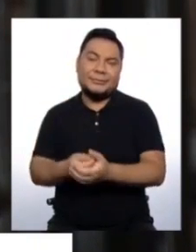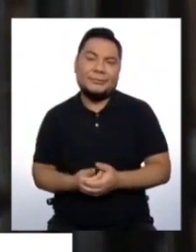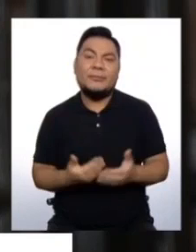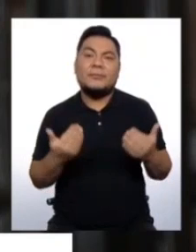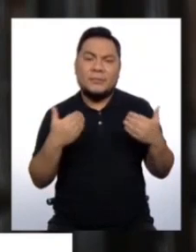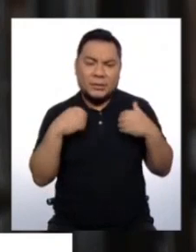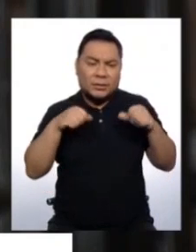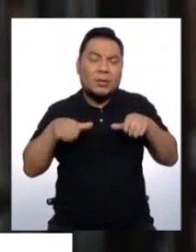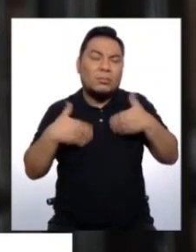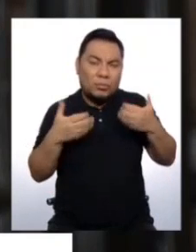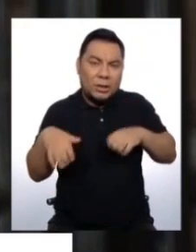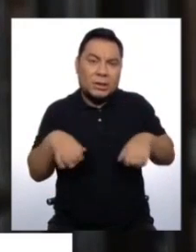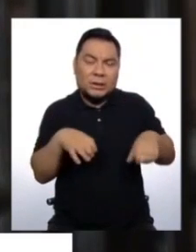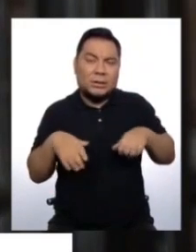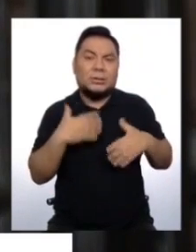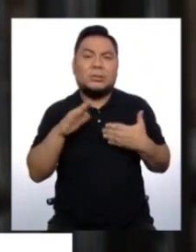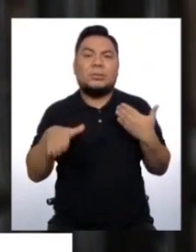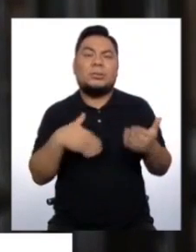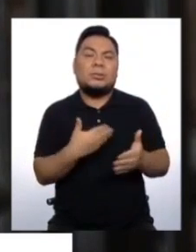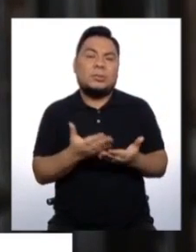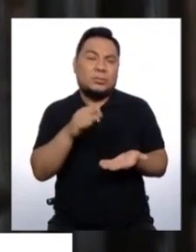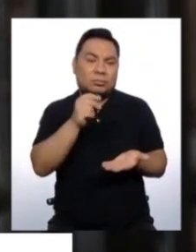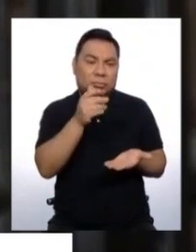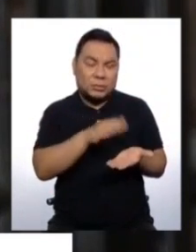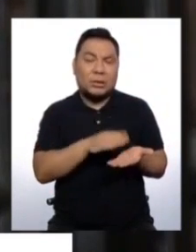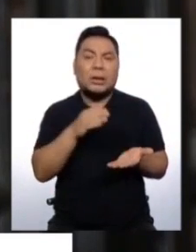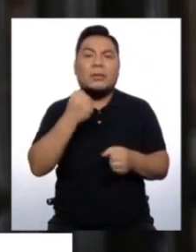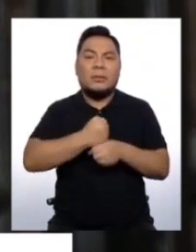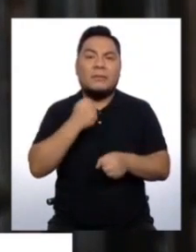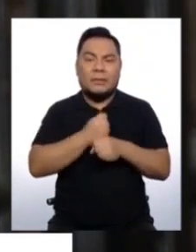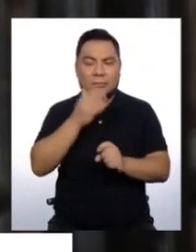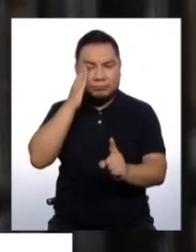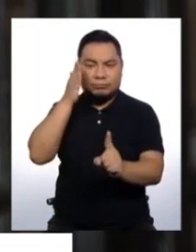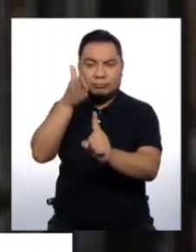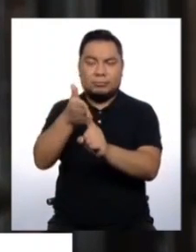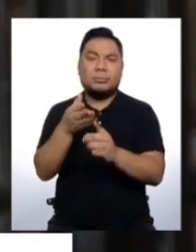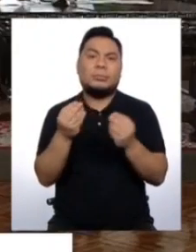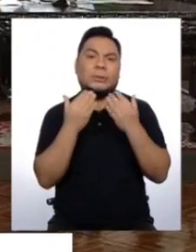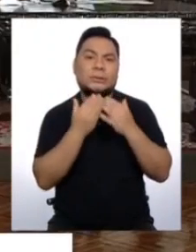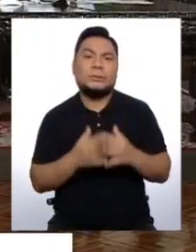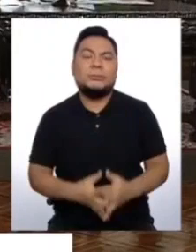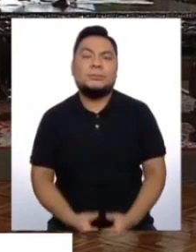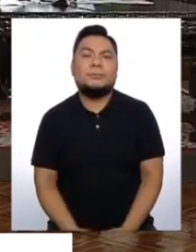capacidad de hacerlo por nuestra solidez económica y vamos a trabajar en esa línea. Muchas gracias.